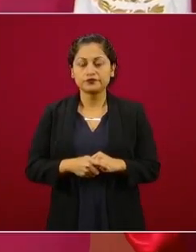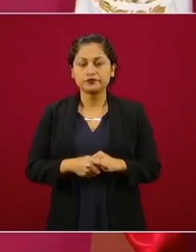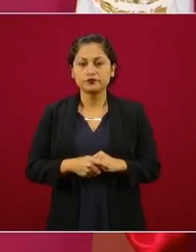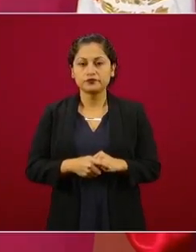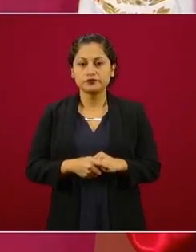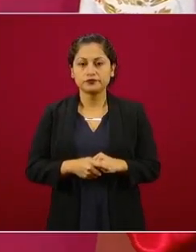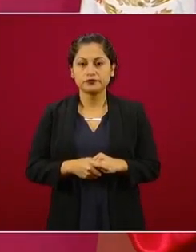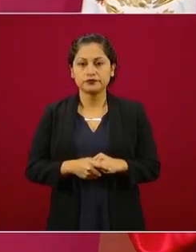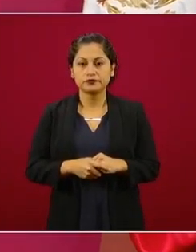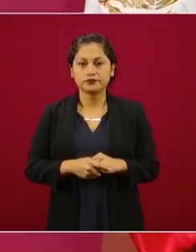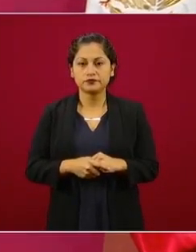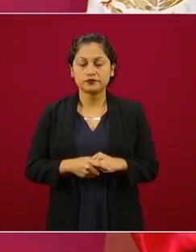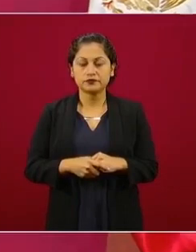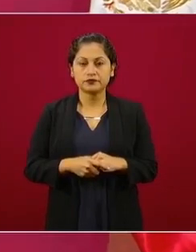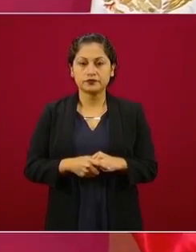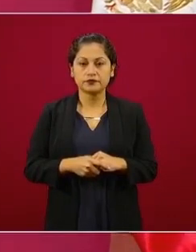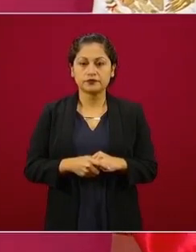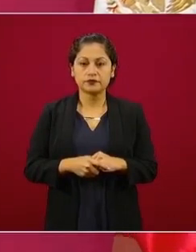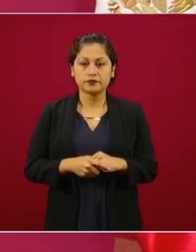no